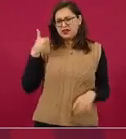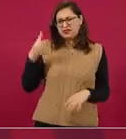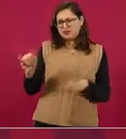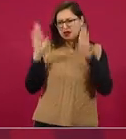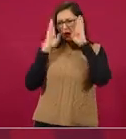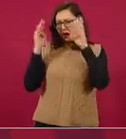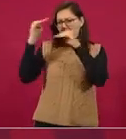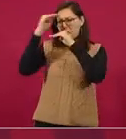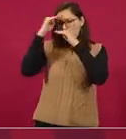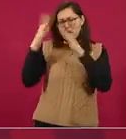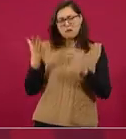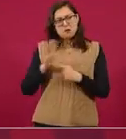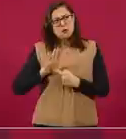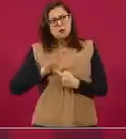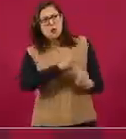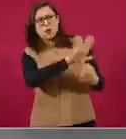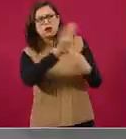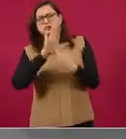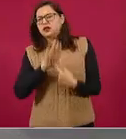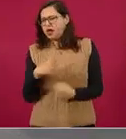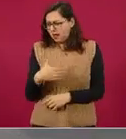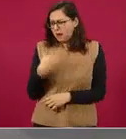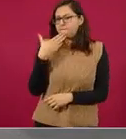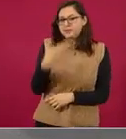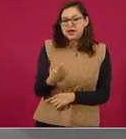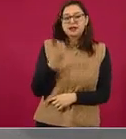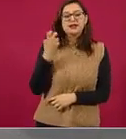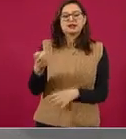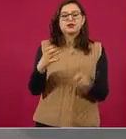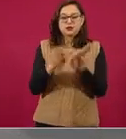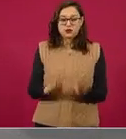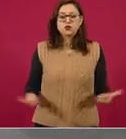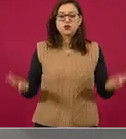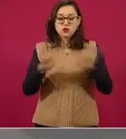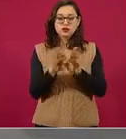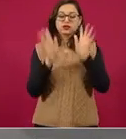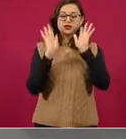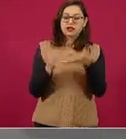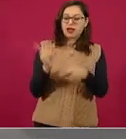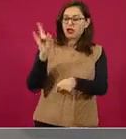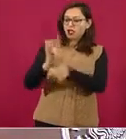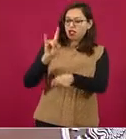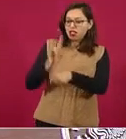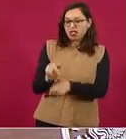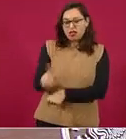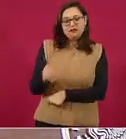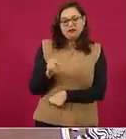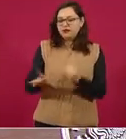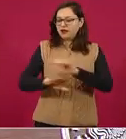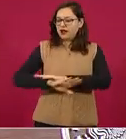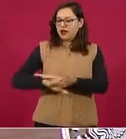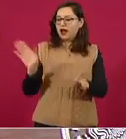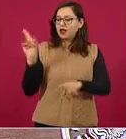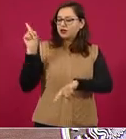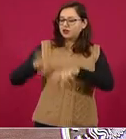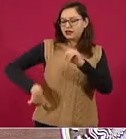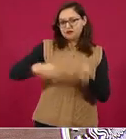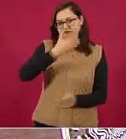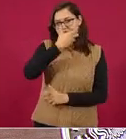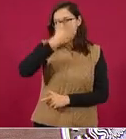Lo importante es que ahora ya se están quitando la máscara, porque